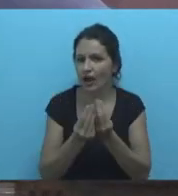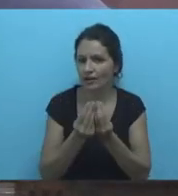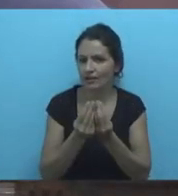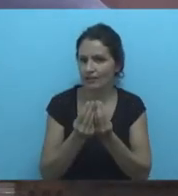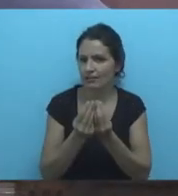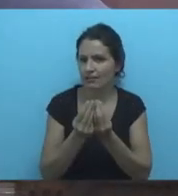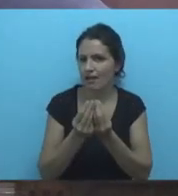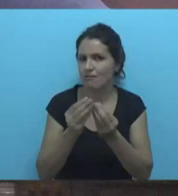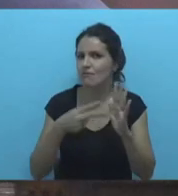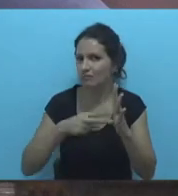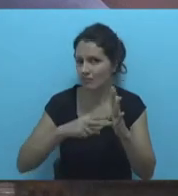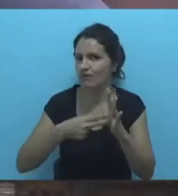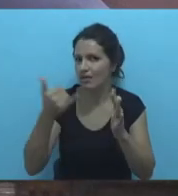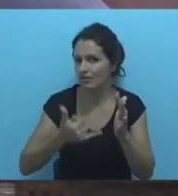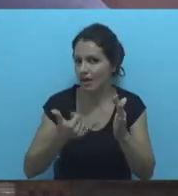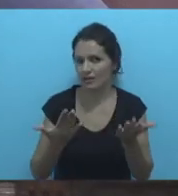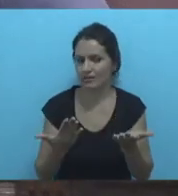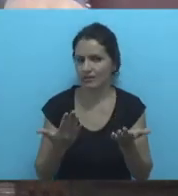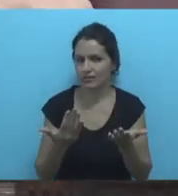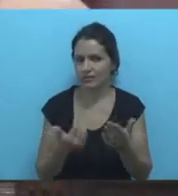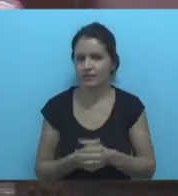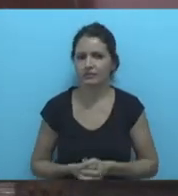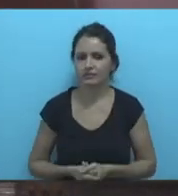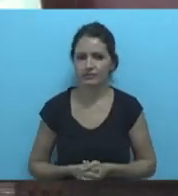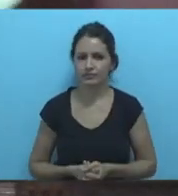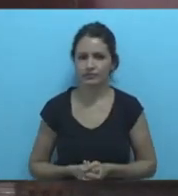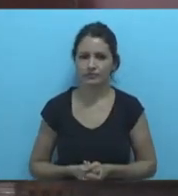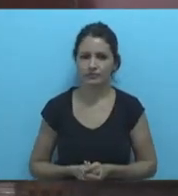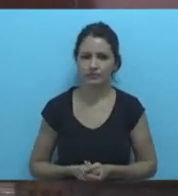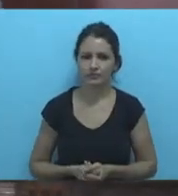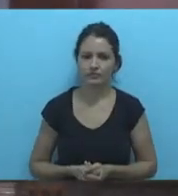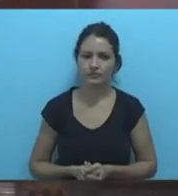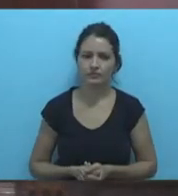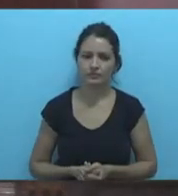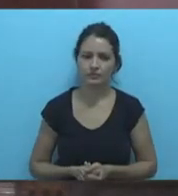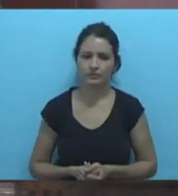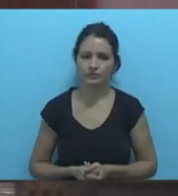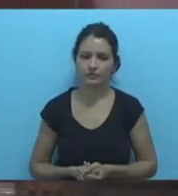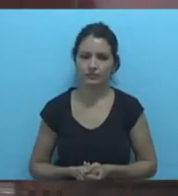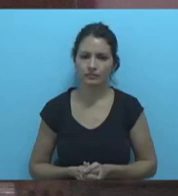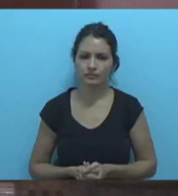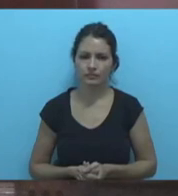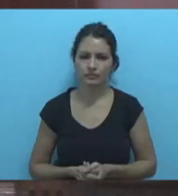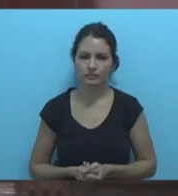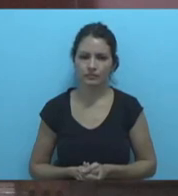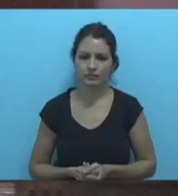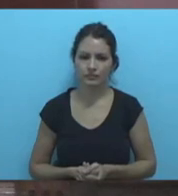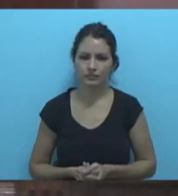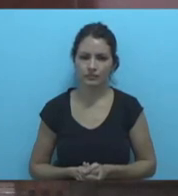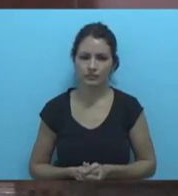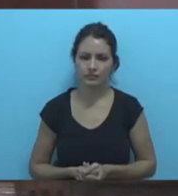pobres, y la verdad que me parece que sinceramente deberíamos replantearnos algunas otras cosas. Hoy escuchaba recién a uno de los